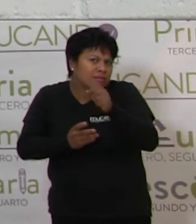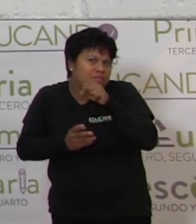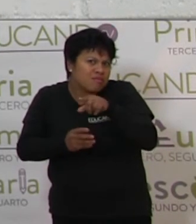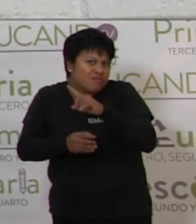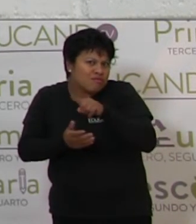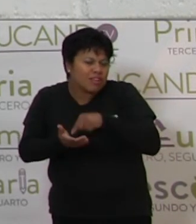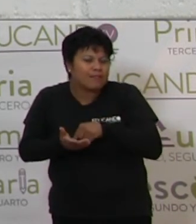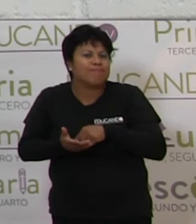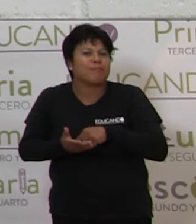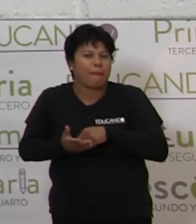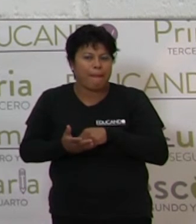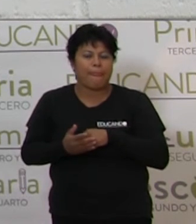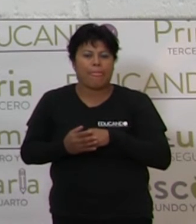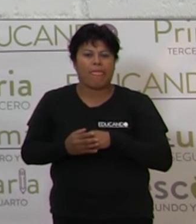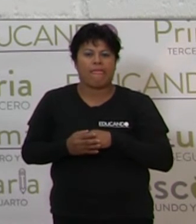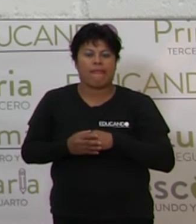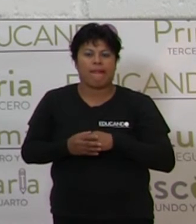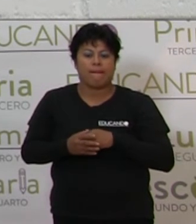en aquel?